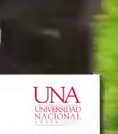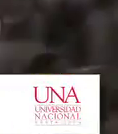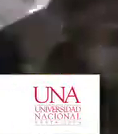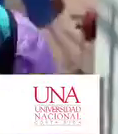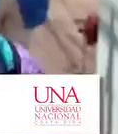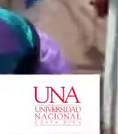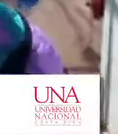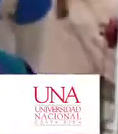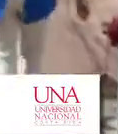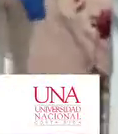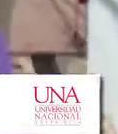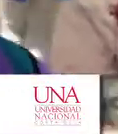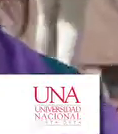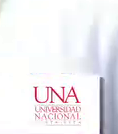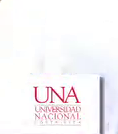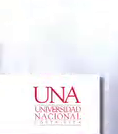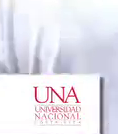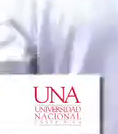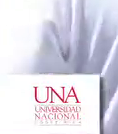www.cidea.una.ac.cr.